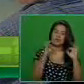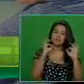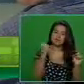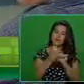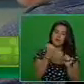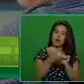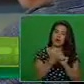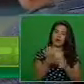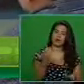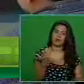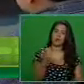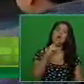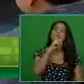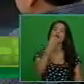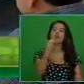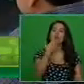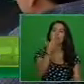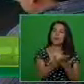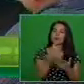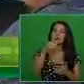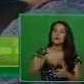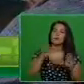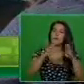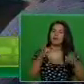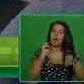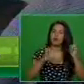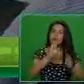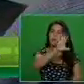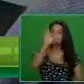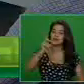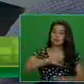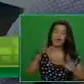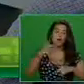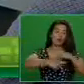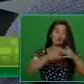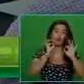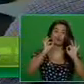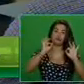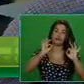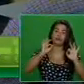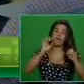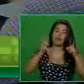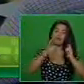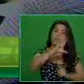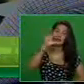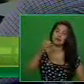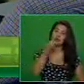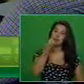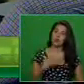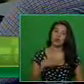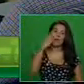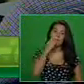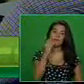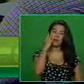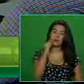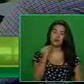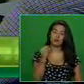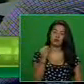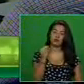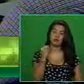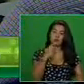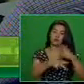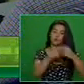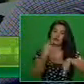¿Cómo plantearlo en esta mesa con estos países que han sido grandes productores, que han sido grandes creadores de experiencia con el